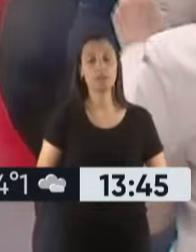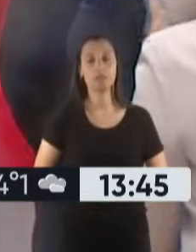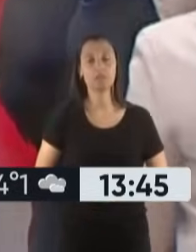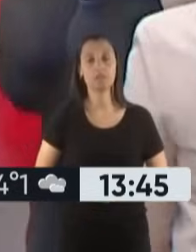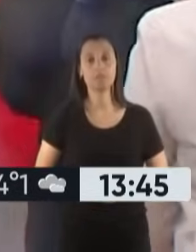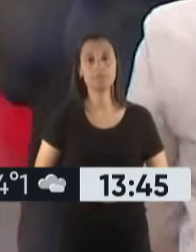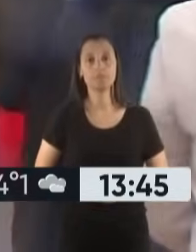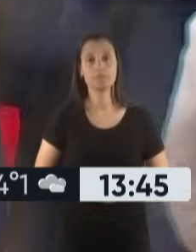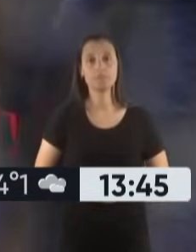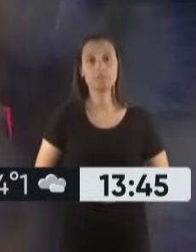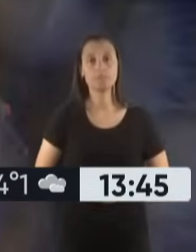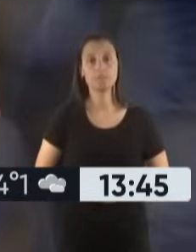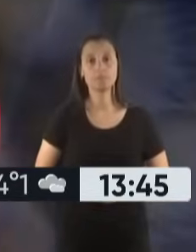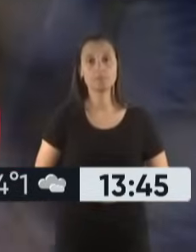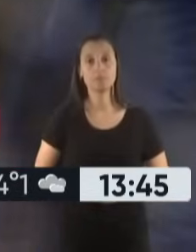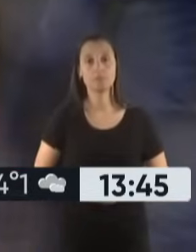Alberto Fernández.